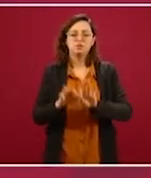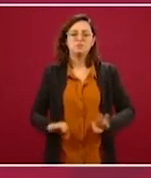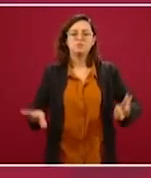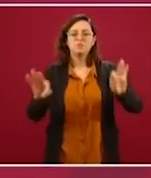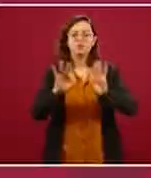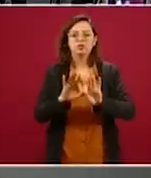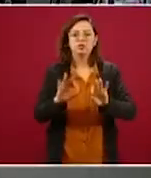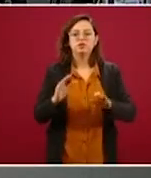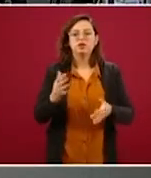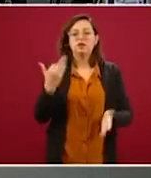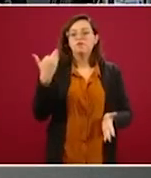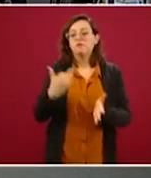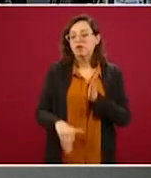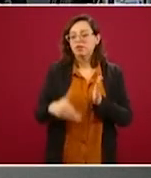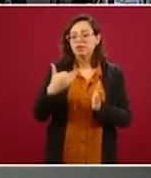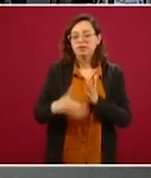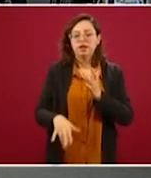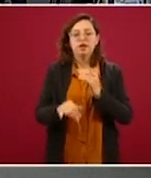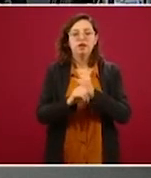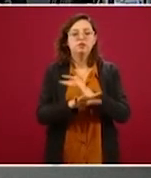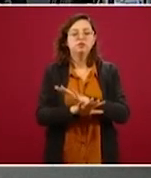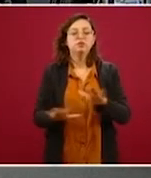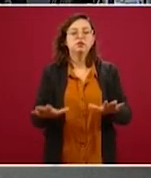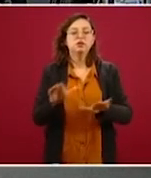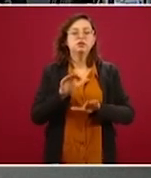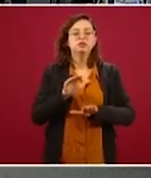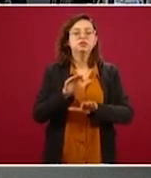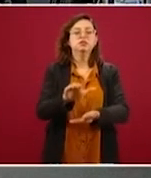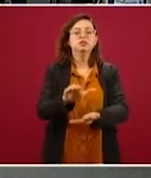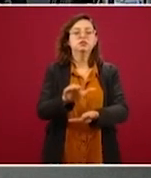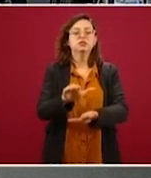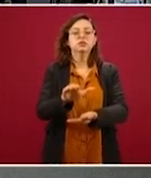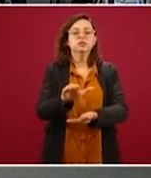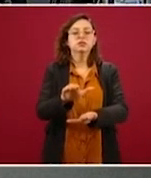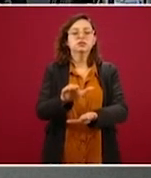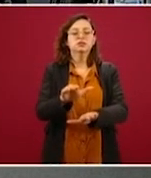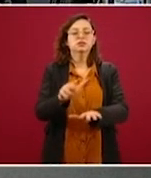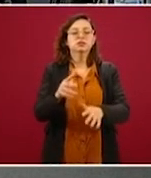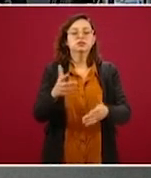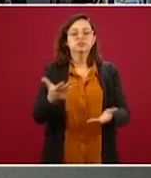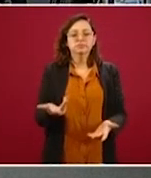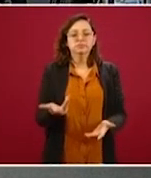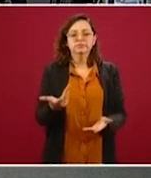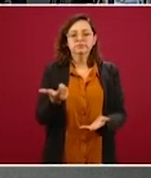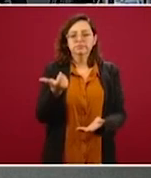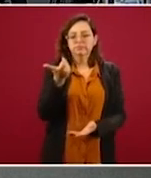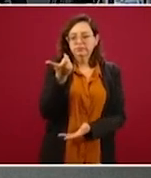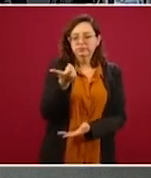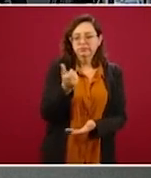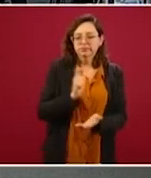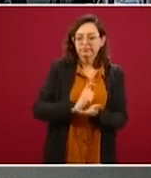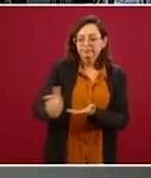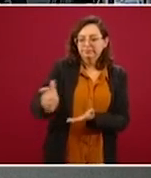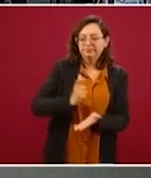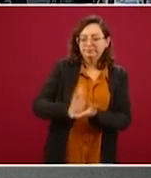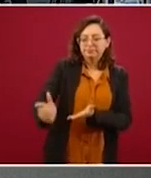se dio, sobre el pequeño aumento que hubo.